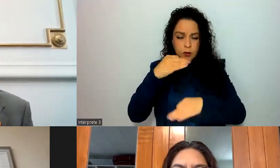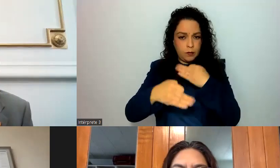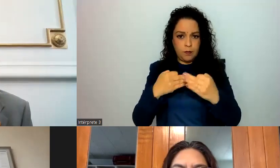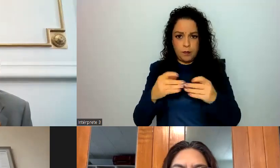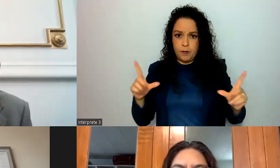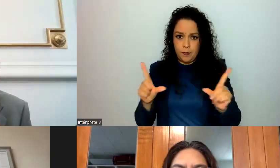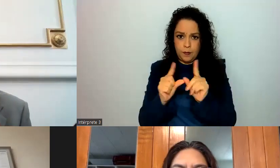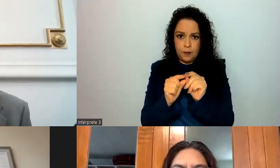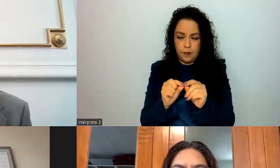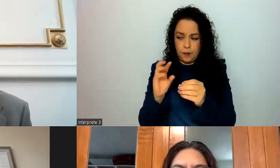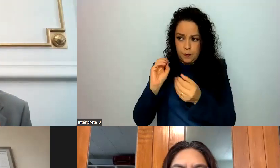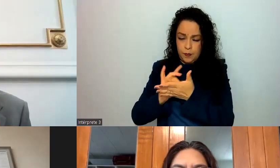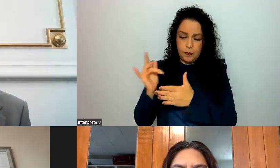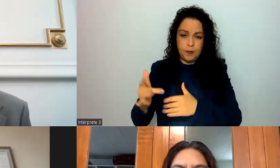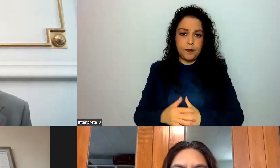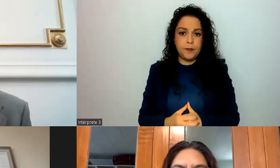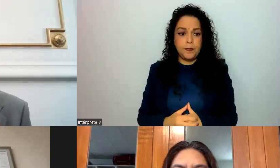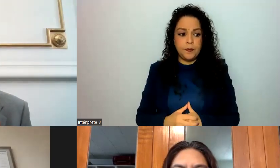Gracias, maestro.